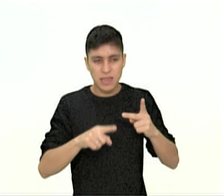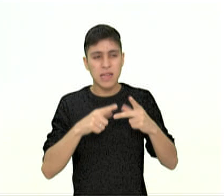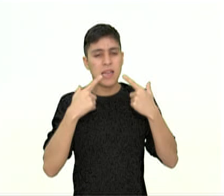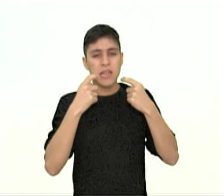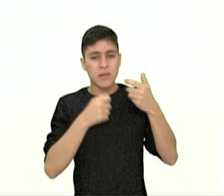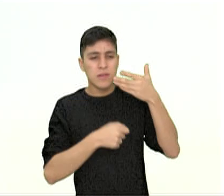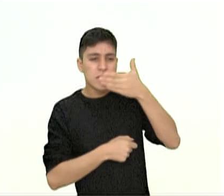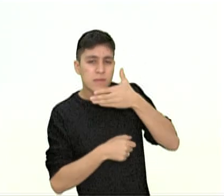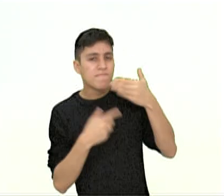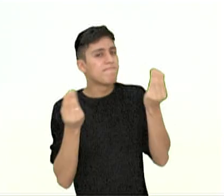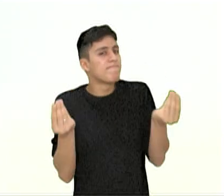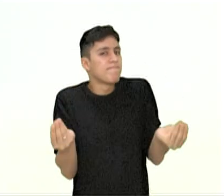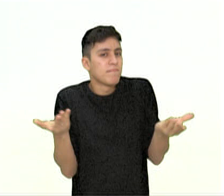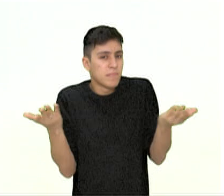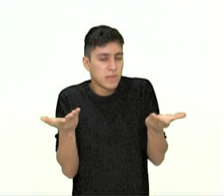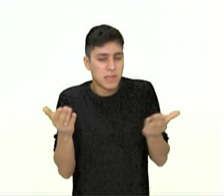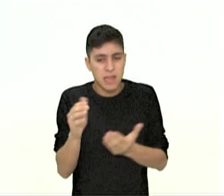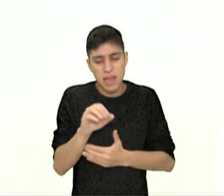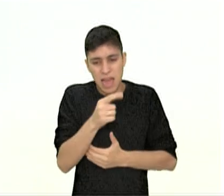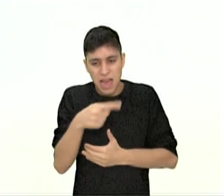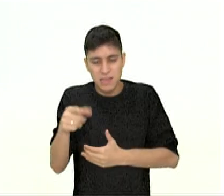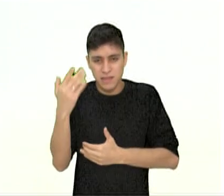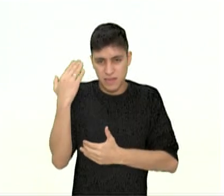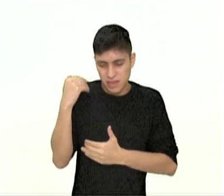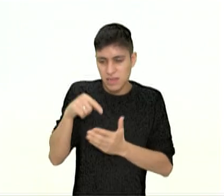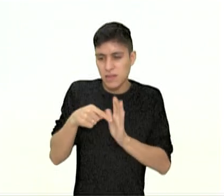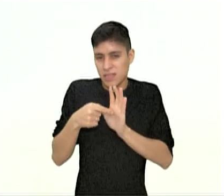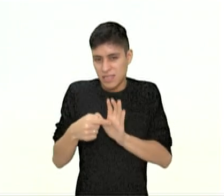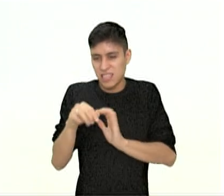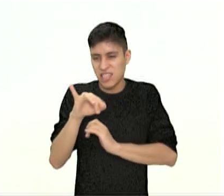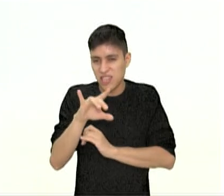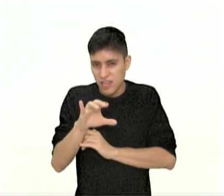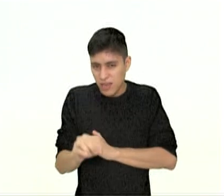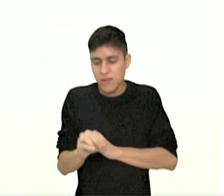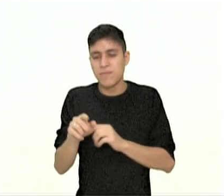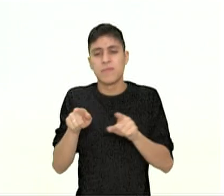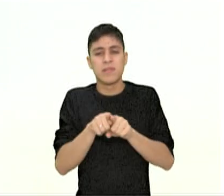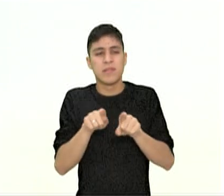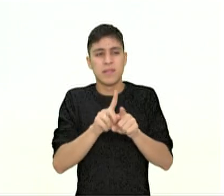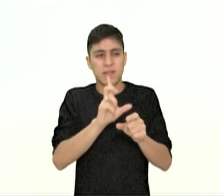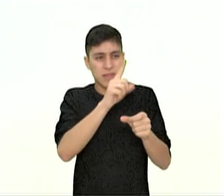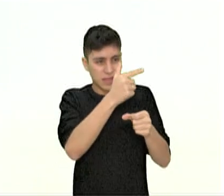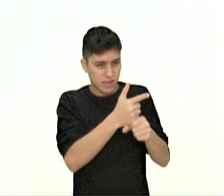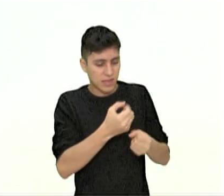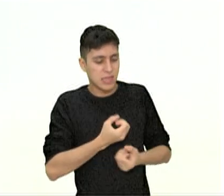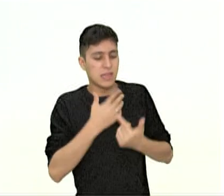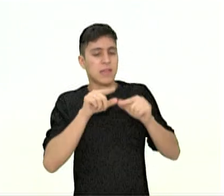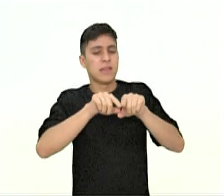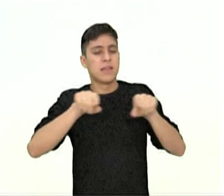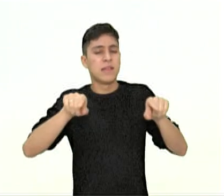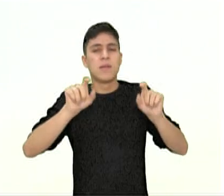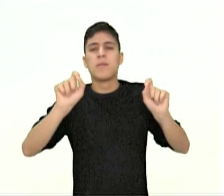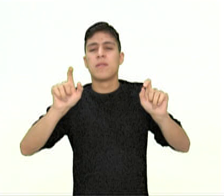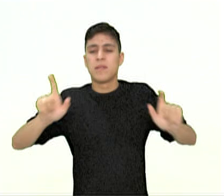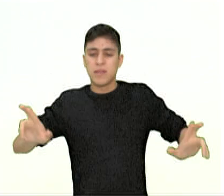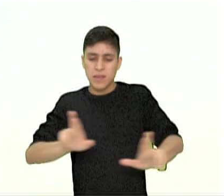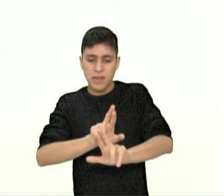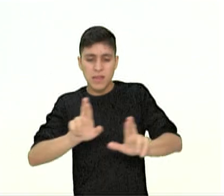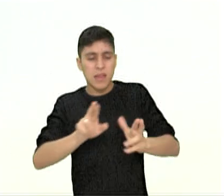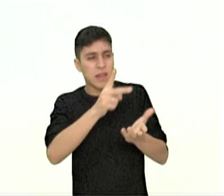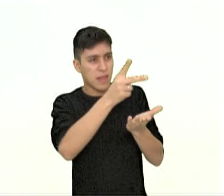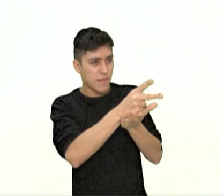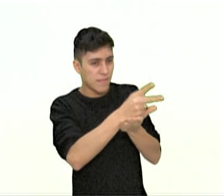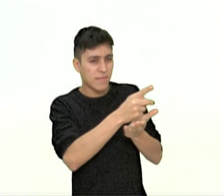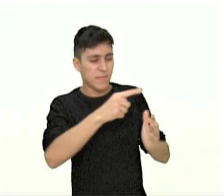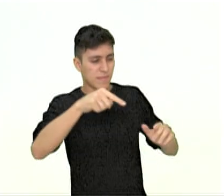linguístico discursivo, ações no pretérito do indicativo e léxico e expressões relacionadas à